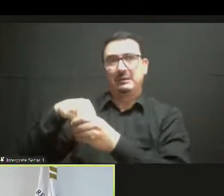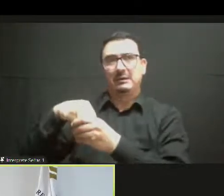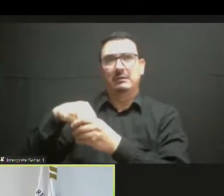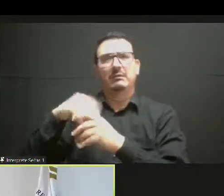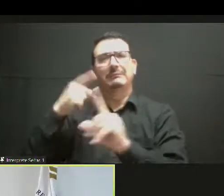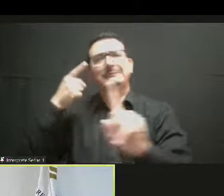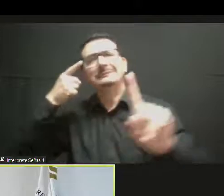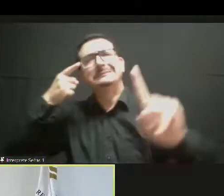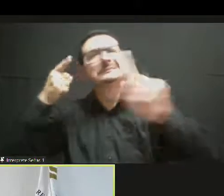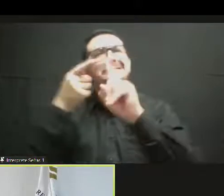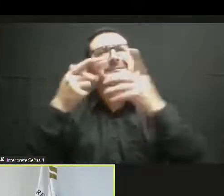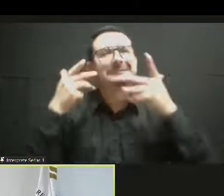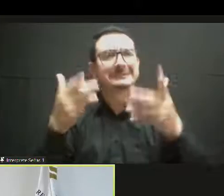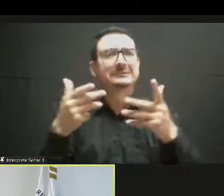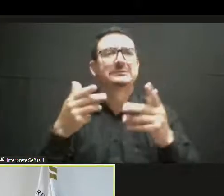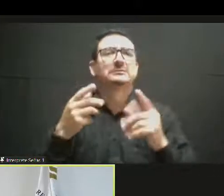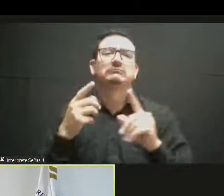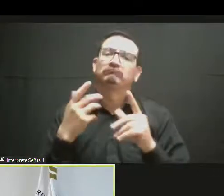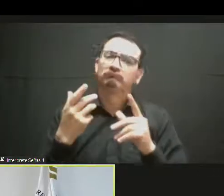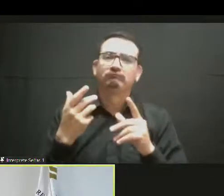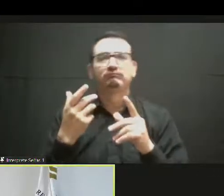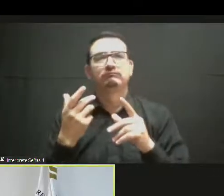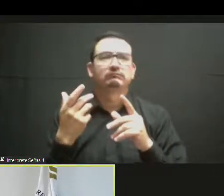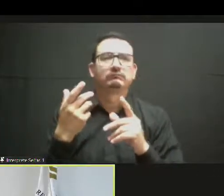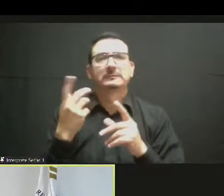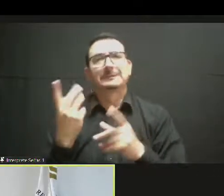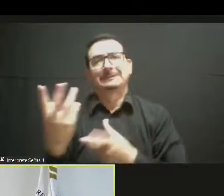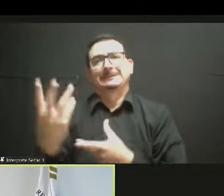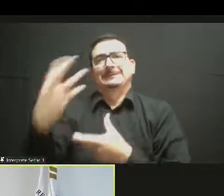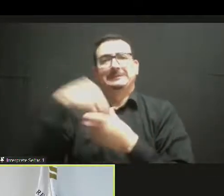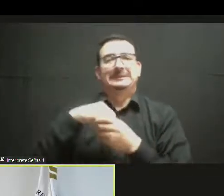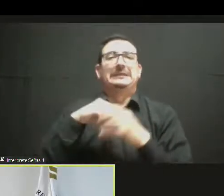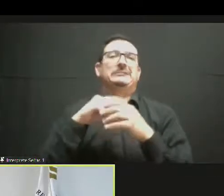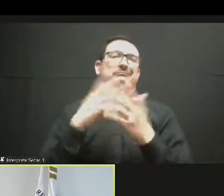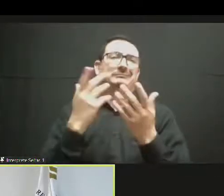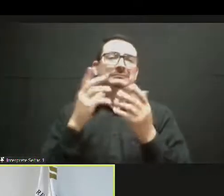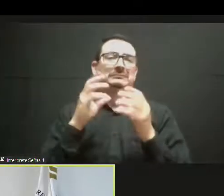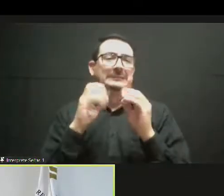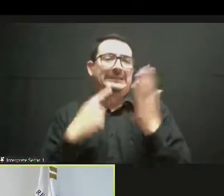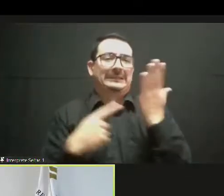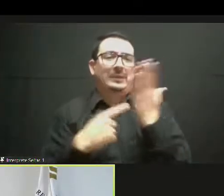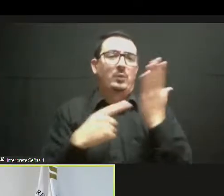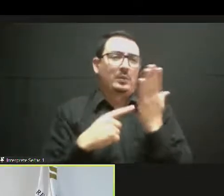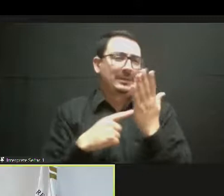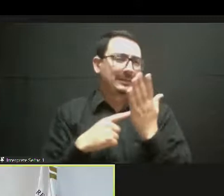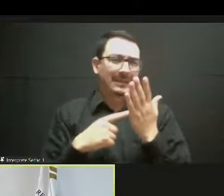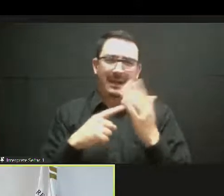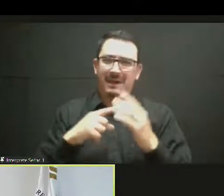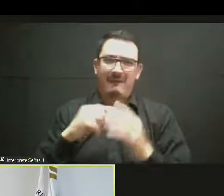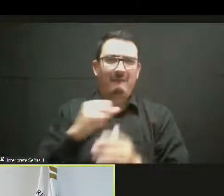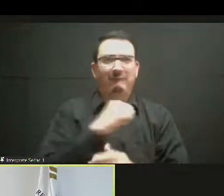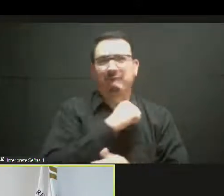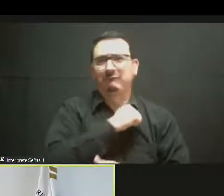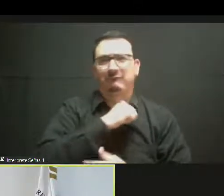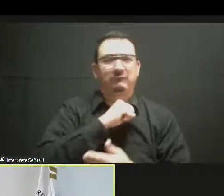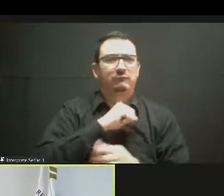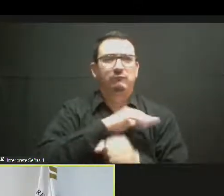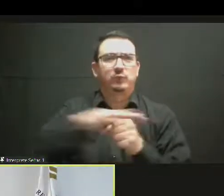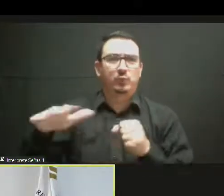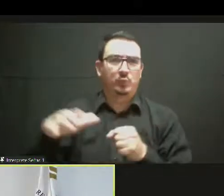la incorporación de tecnología a todos los sectores productivos, incluidas la economía creativa.